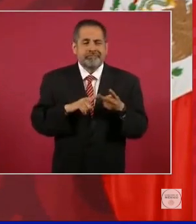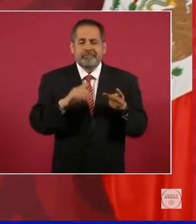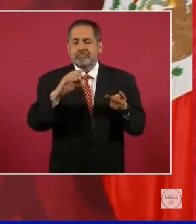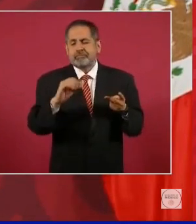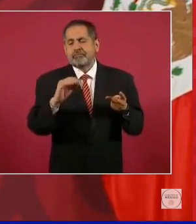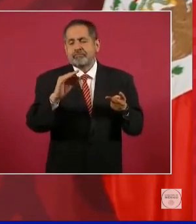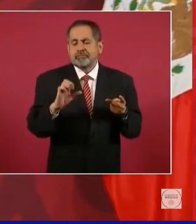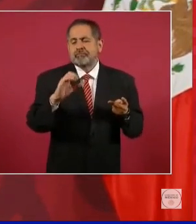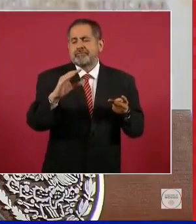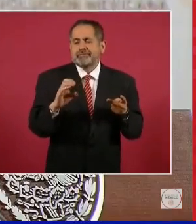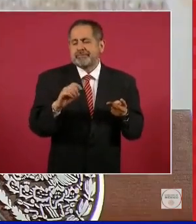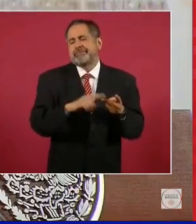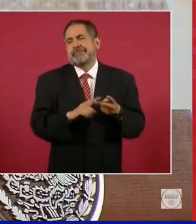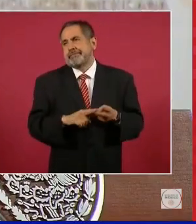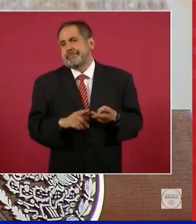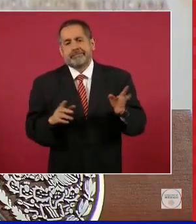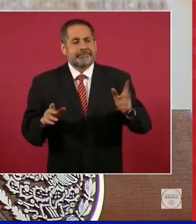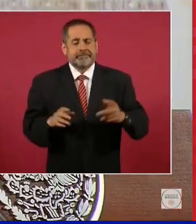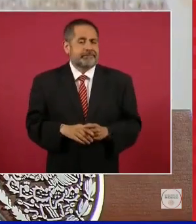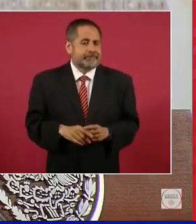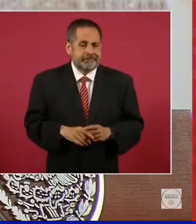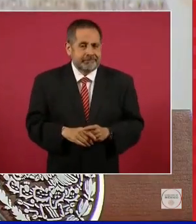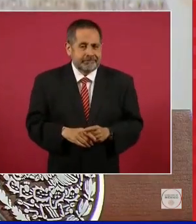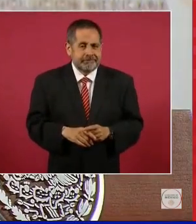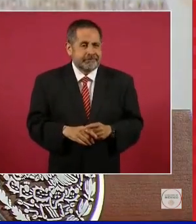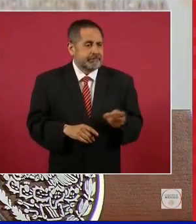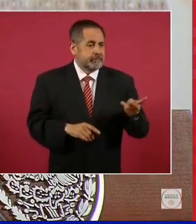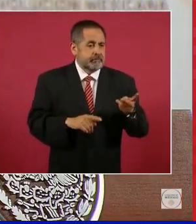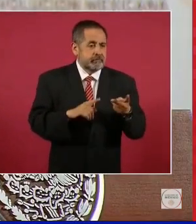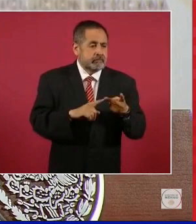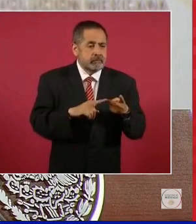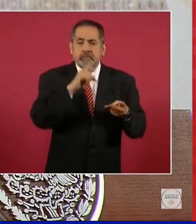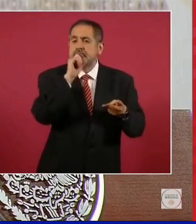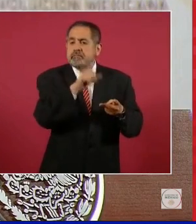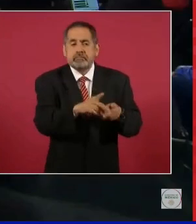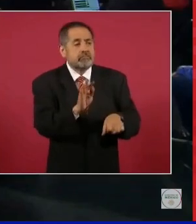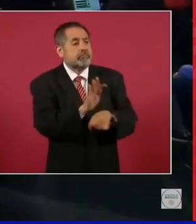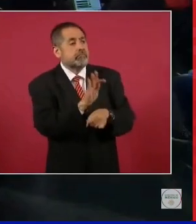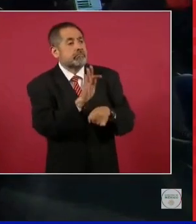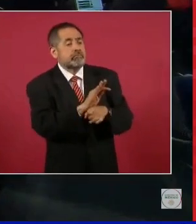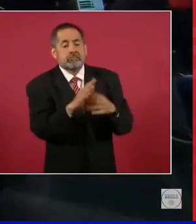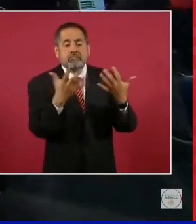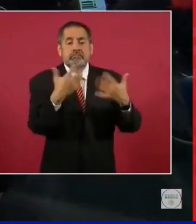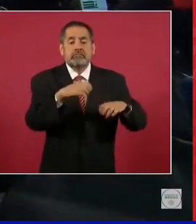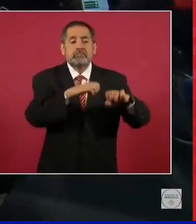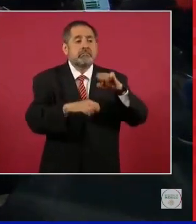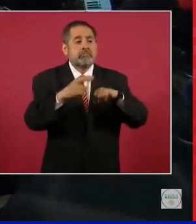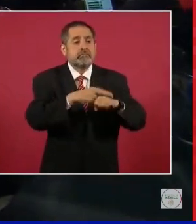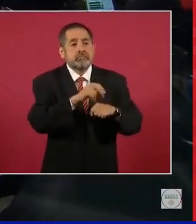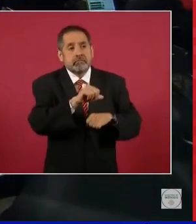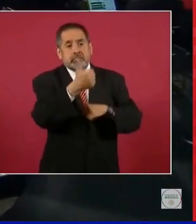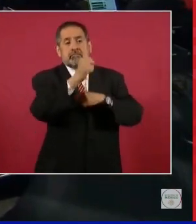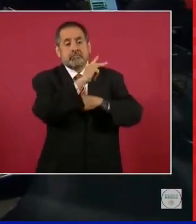la COFESE, y se ha dedicado a defender a las empresas